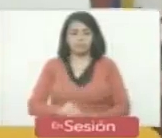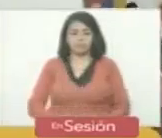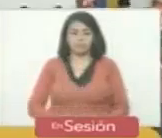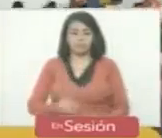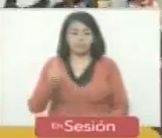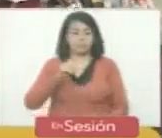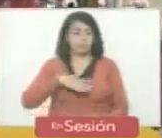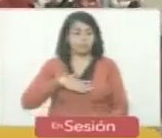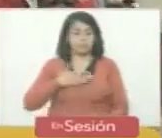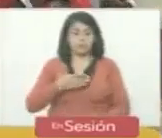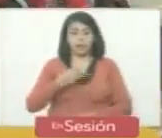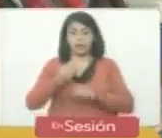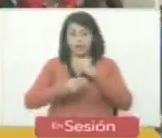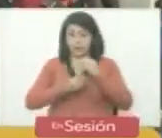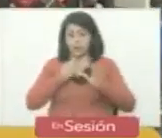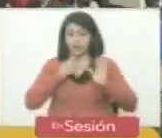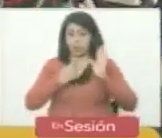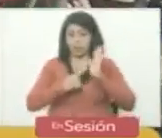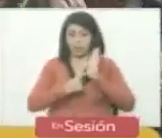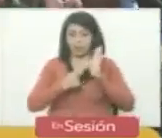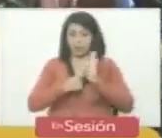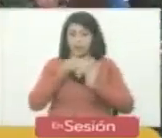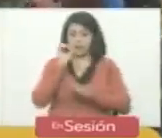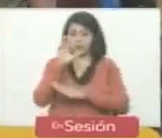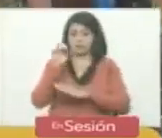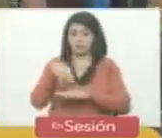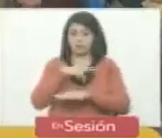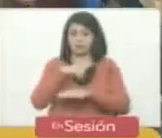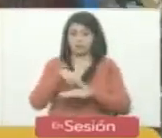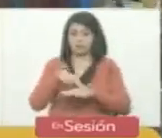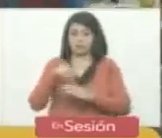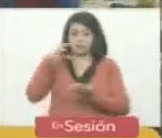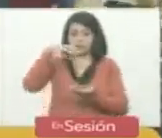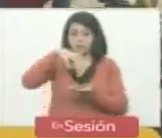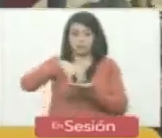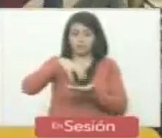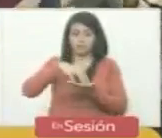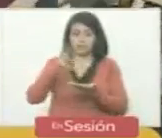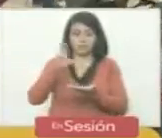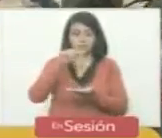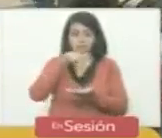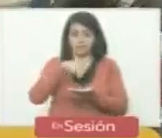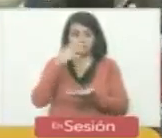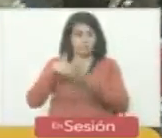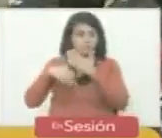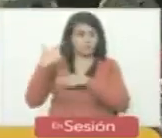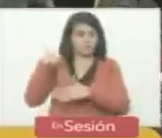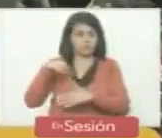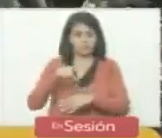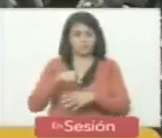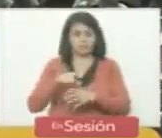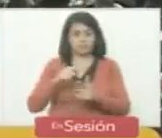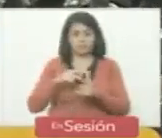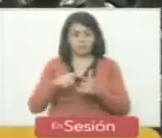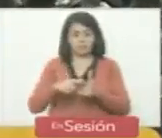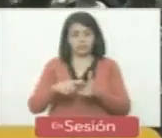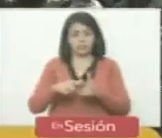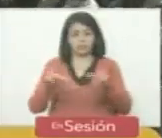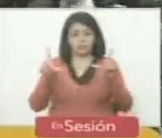no pudo cristalizarlo, que la Asamblea Nacional, que el Congreso de la República tuviera un canal de